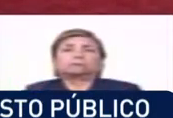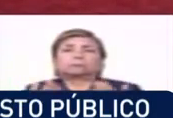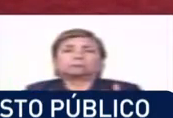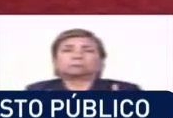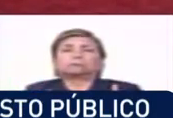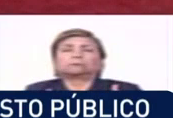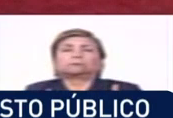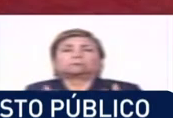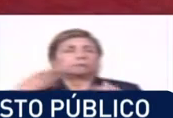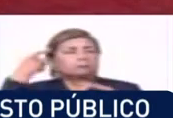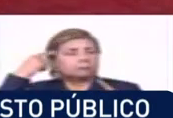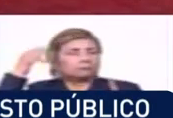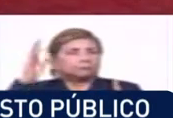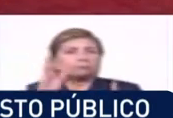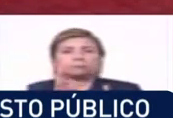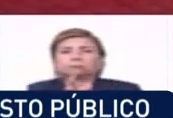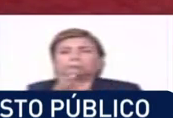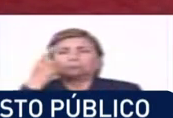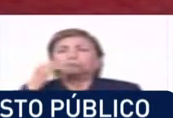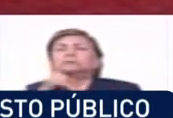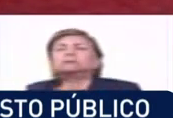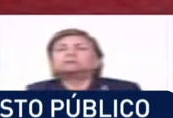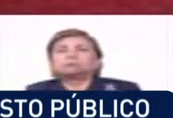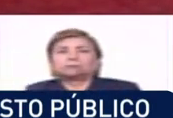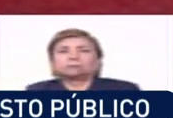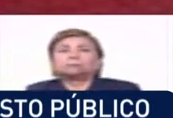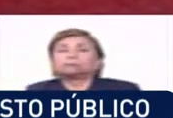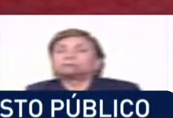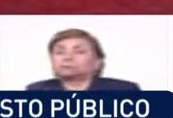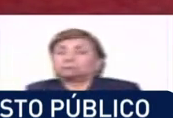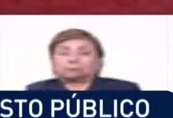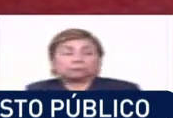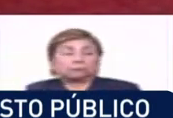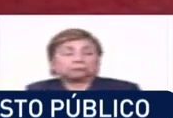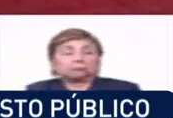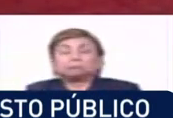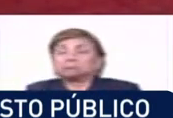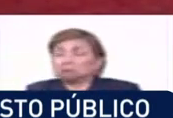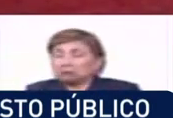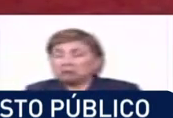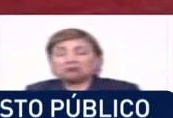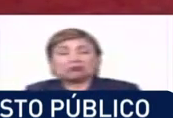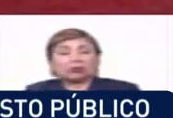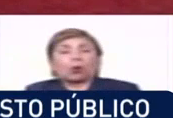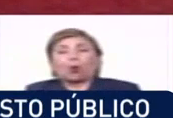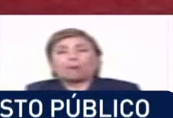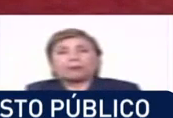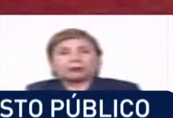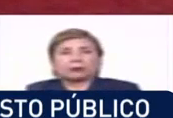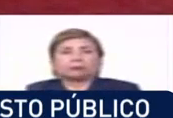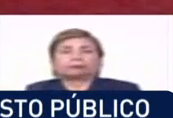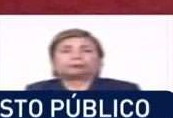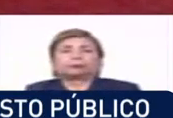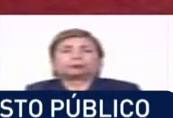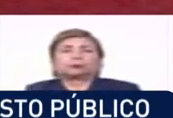los fines que se previeron y que estimamos pudiera haberse incrementado